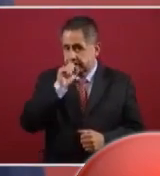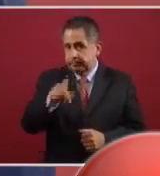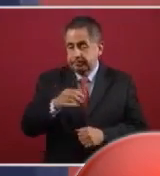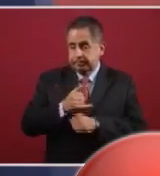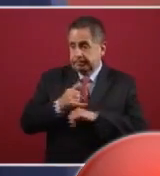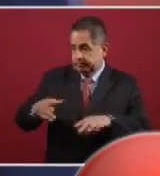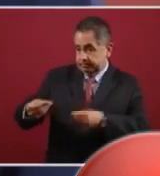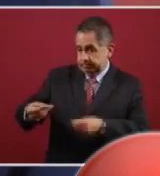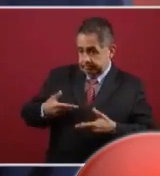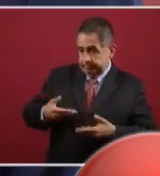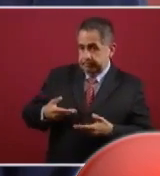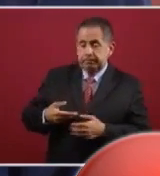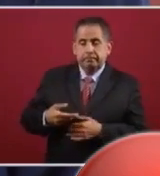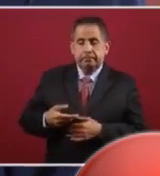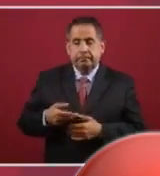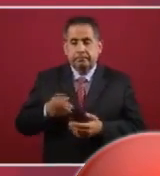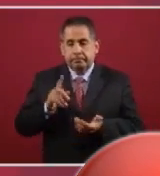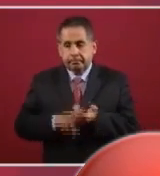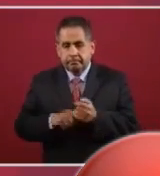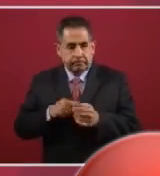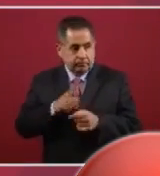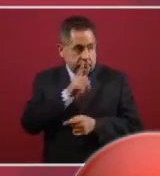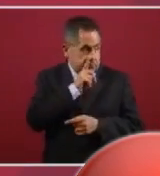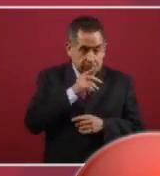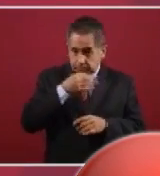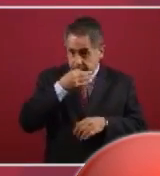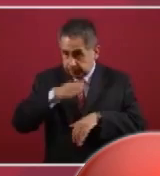información, aquí donde no nos escuchan,